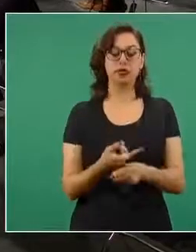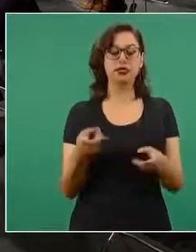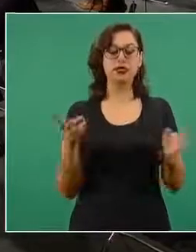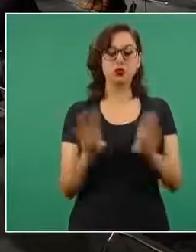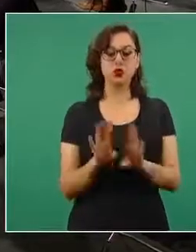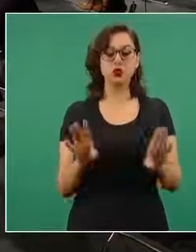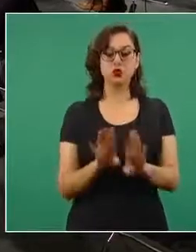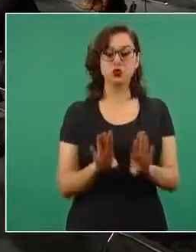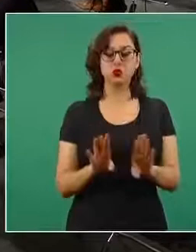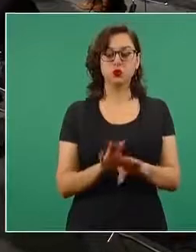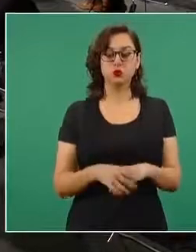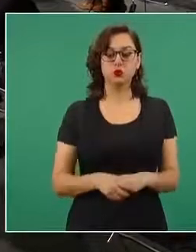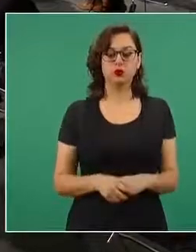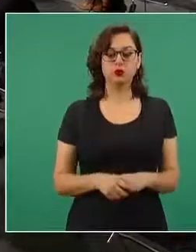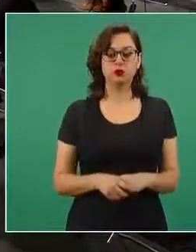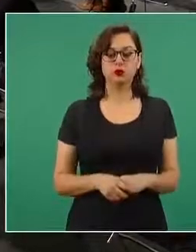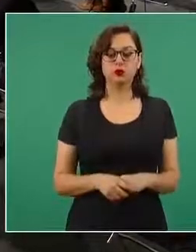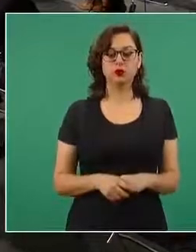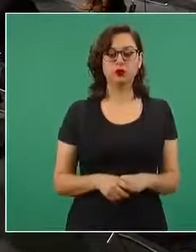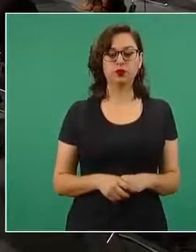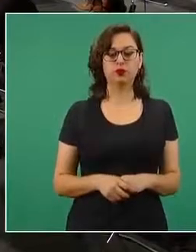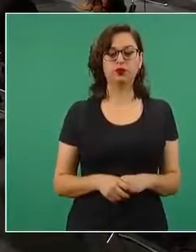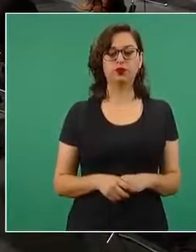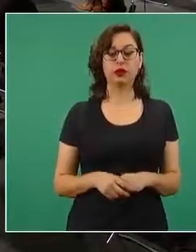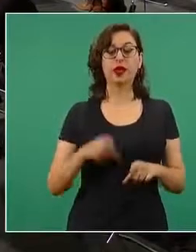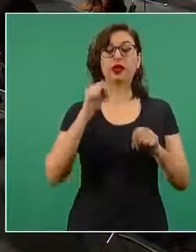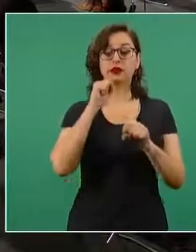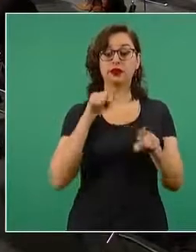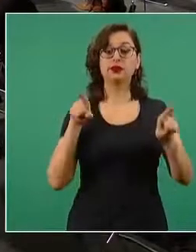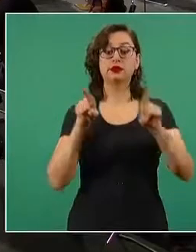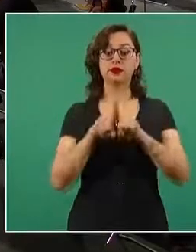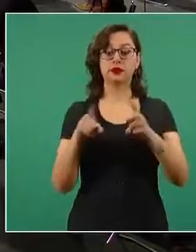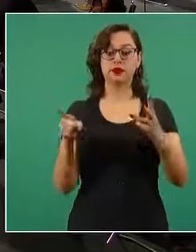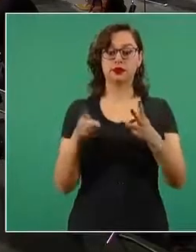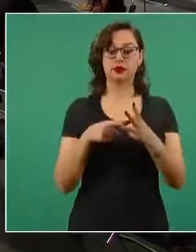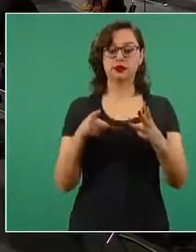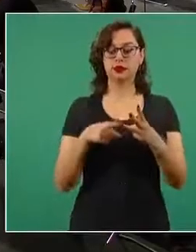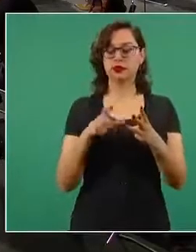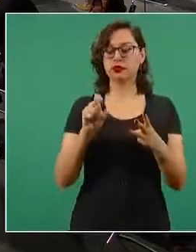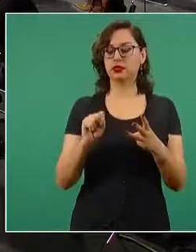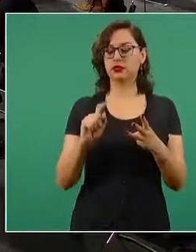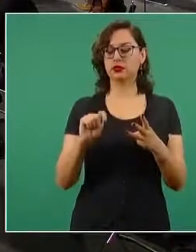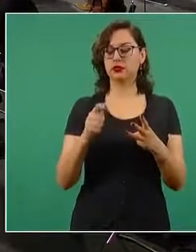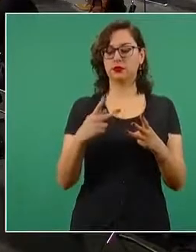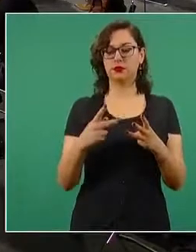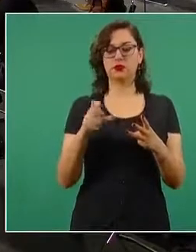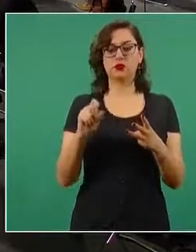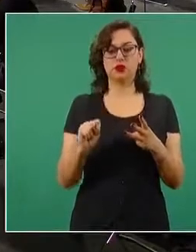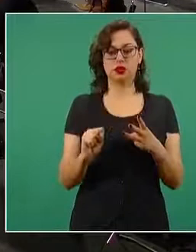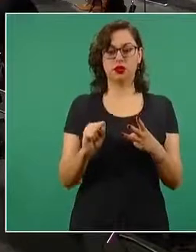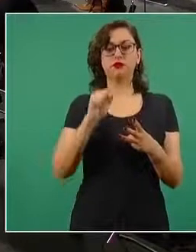situación, y que venga la secretaria del Trabajo